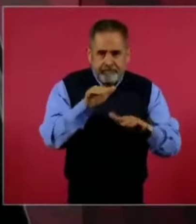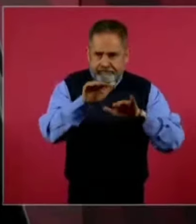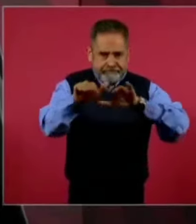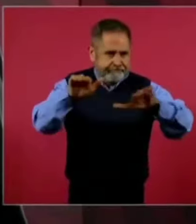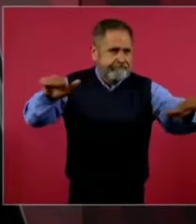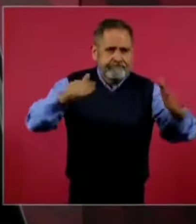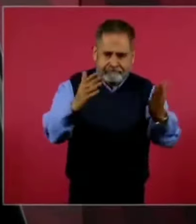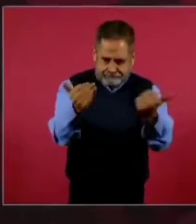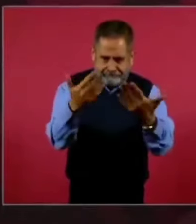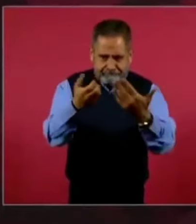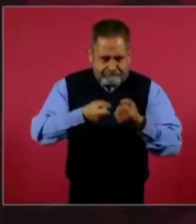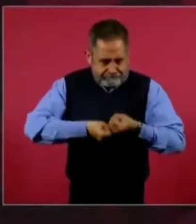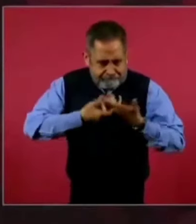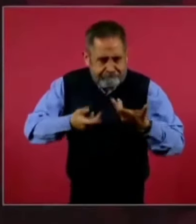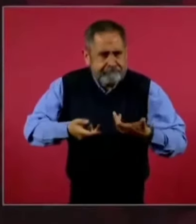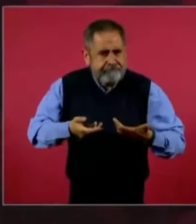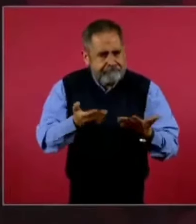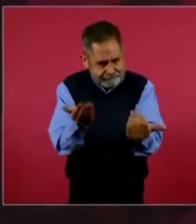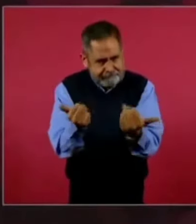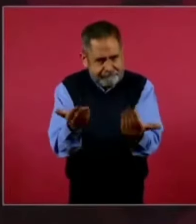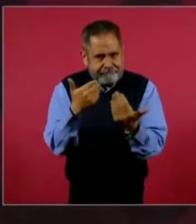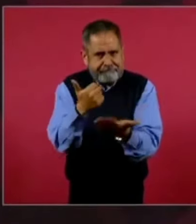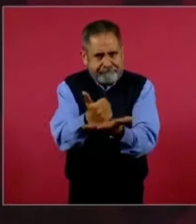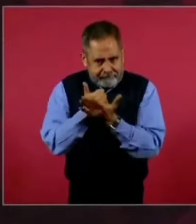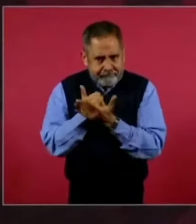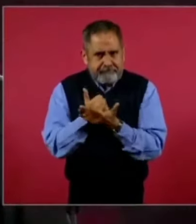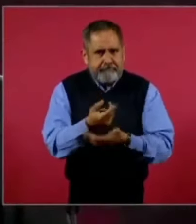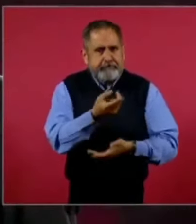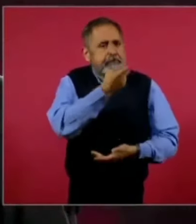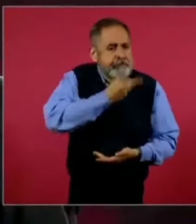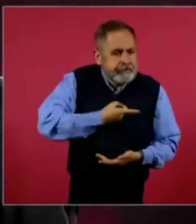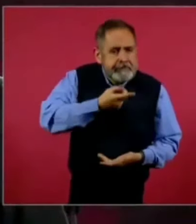eso, que nos ayuden,